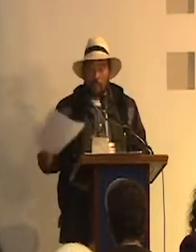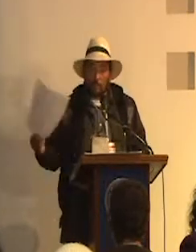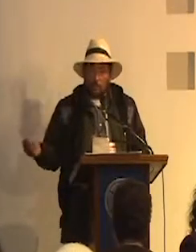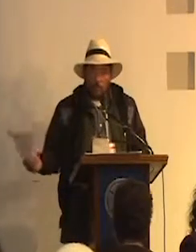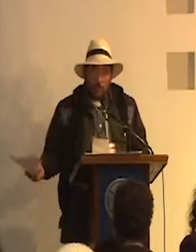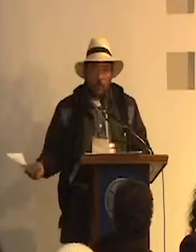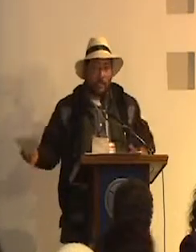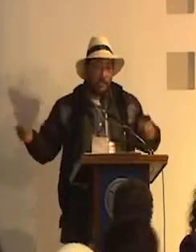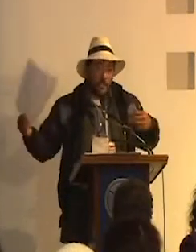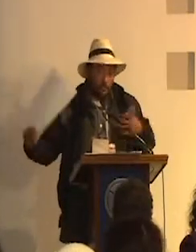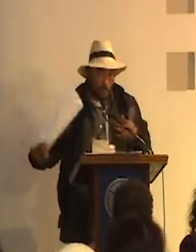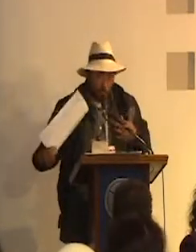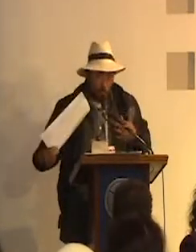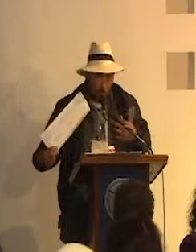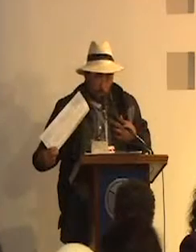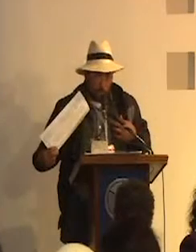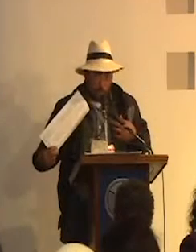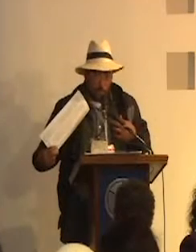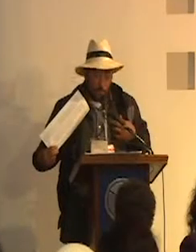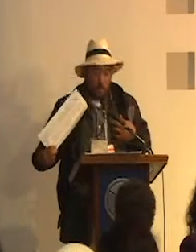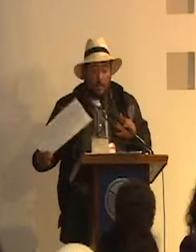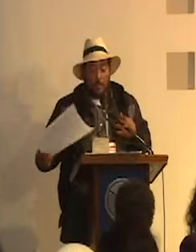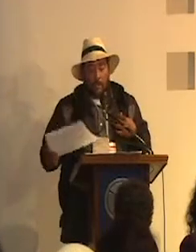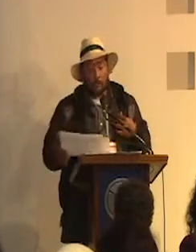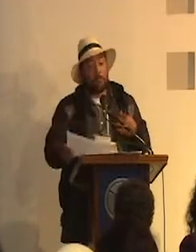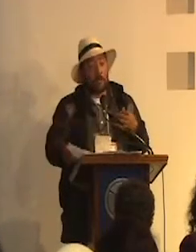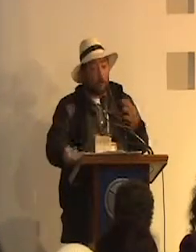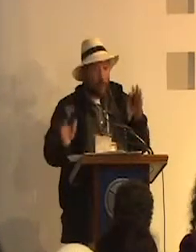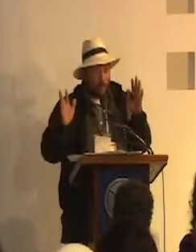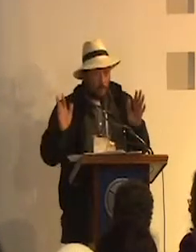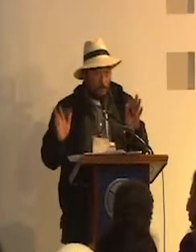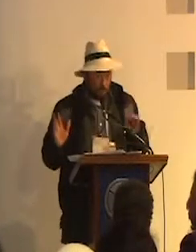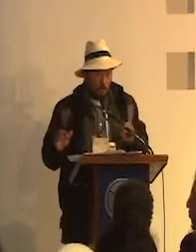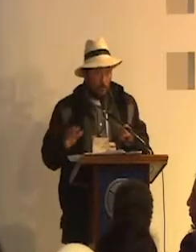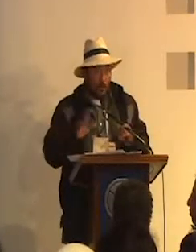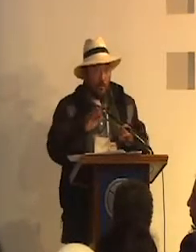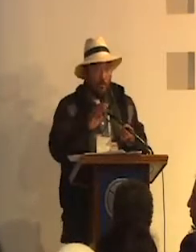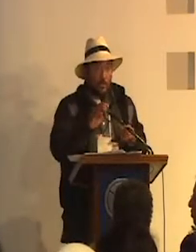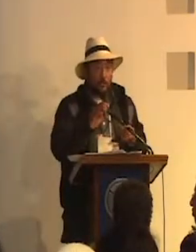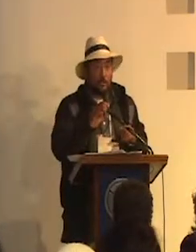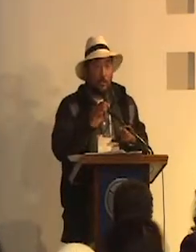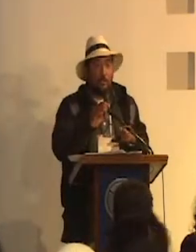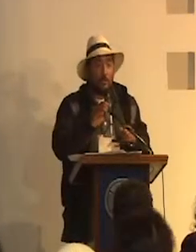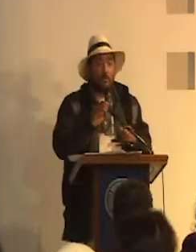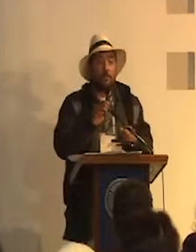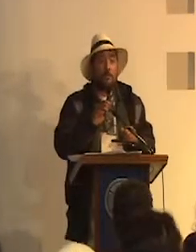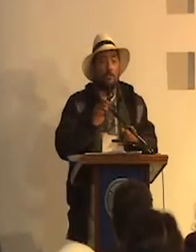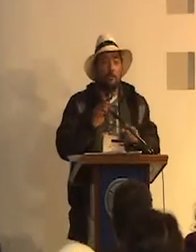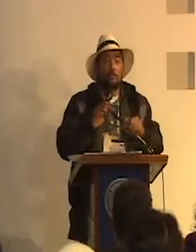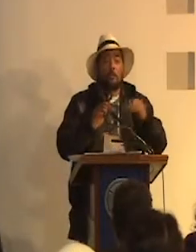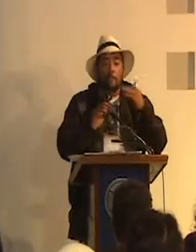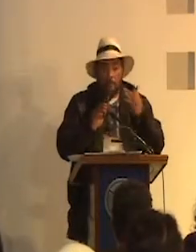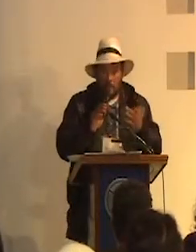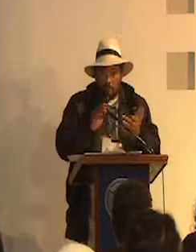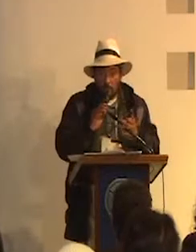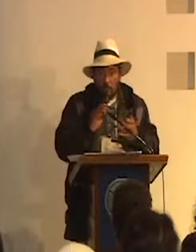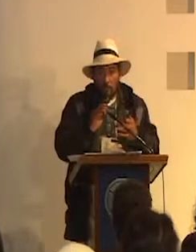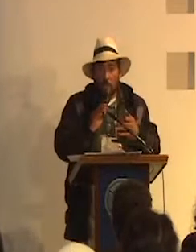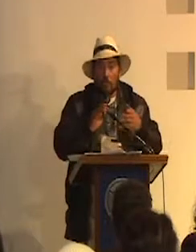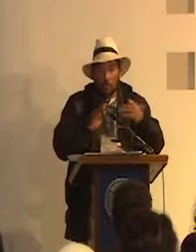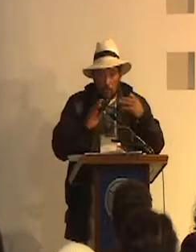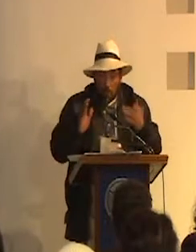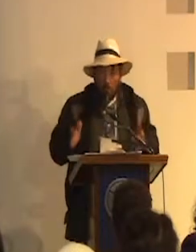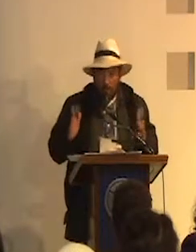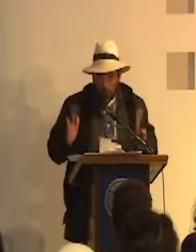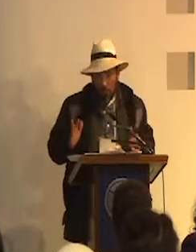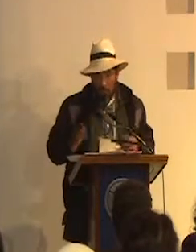desplazados. Son muertos de hambre que se hicieron pasar por nuestra condición. Para ustedes, para que ustedes lo sepan, que no conozcan qué es un desplazado, desplazados somos